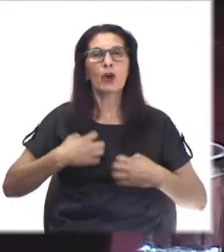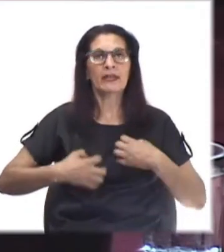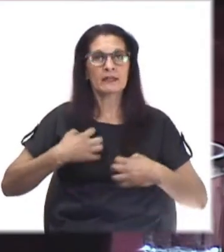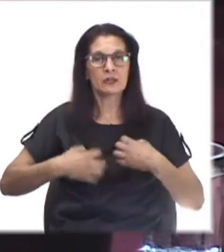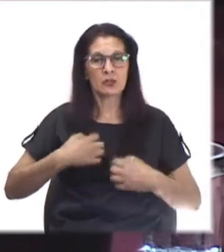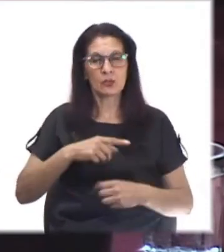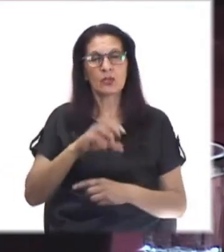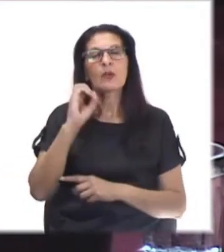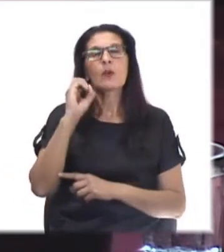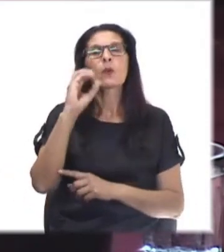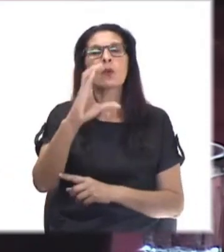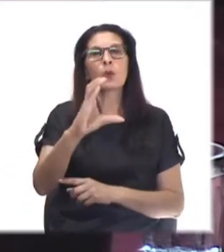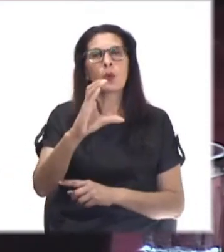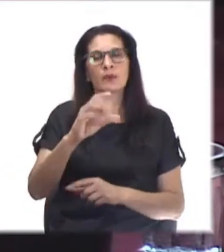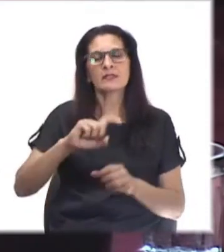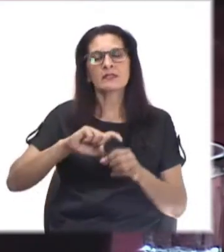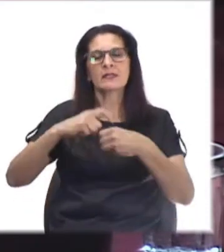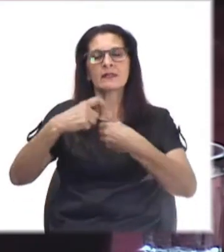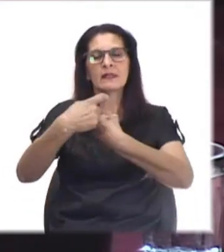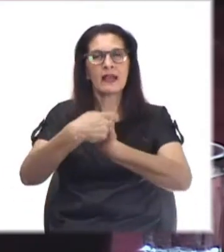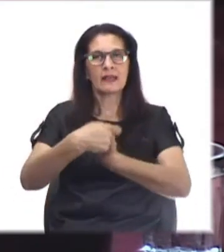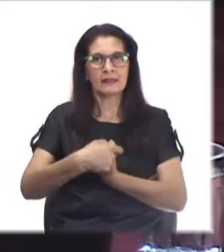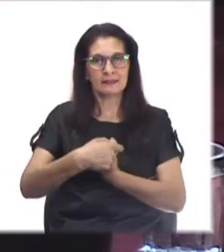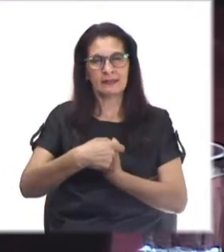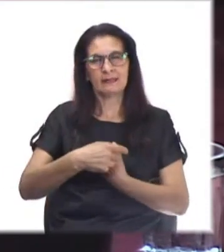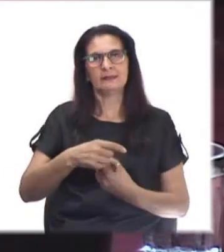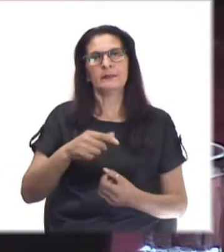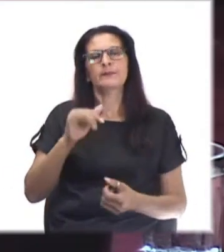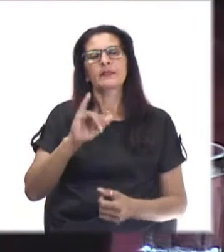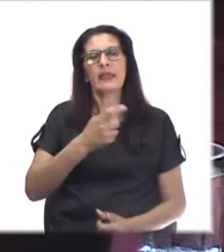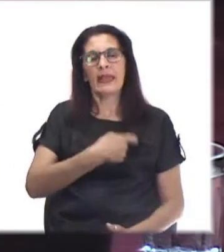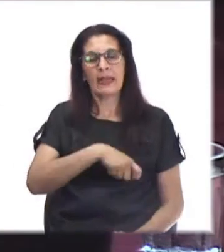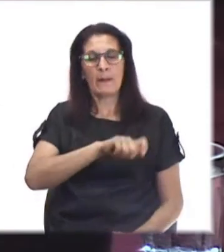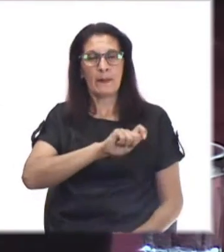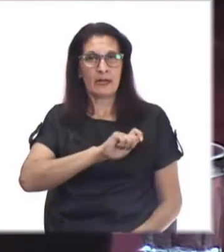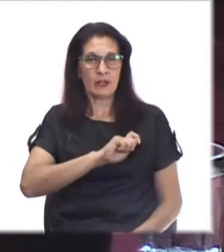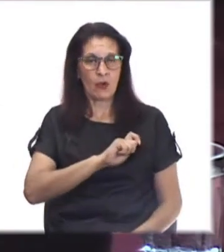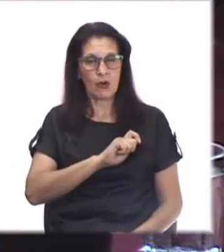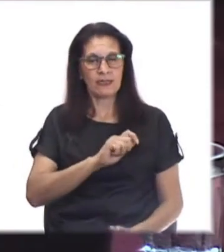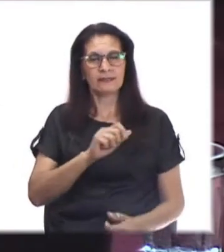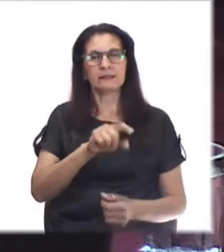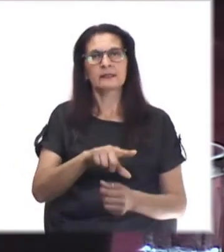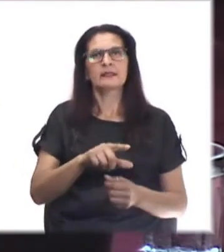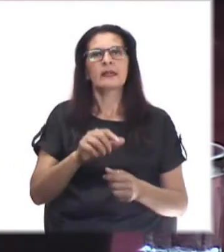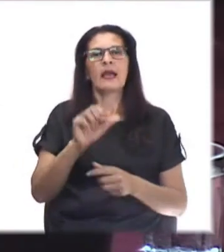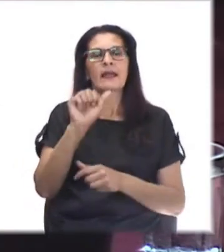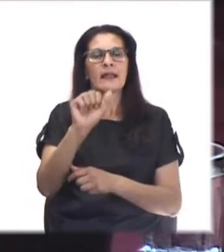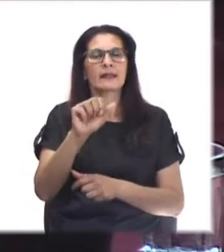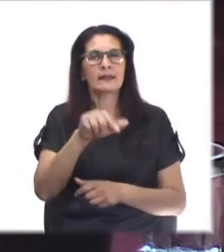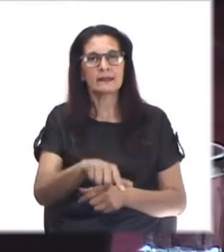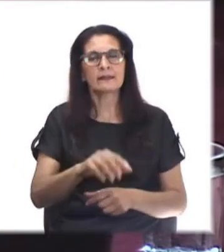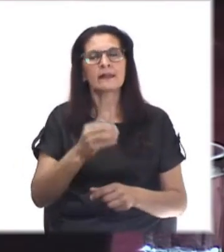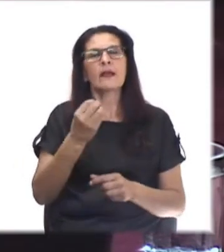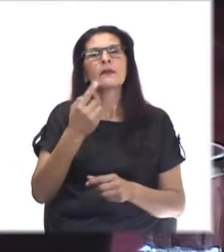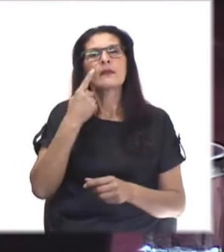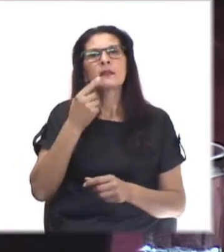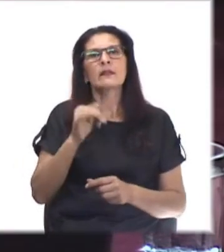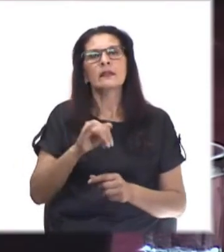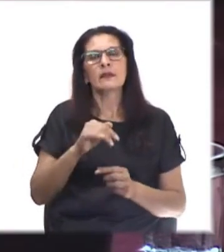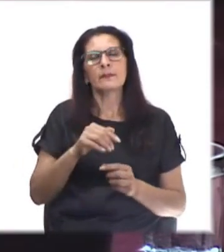los Sindicalistas Picapedreros. Eran españoles, anarquistas, oriundos de la provincia de